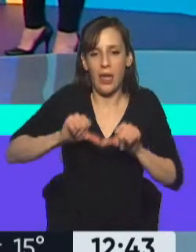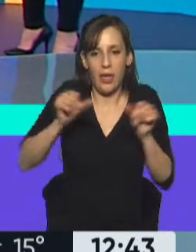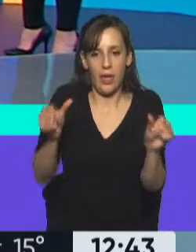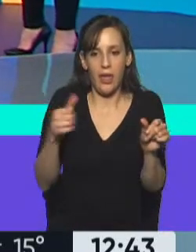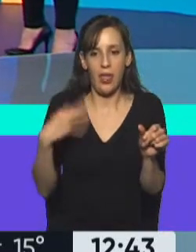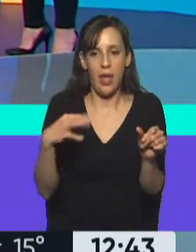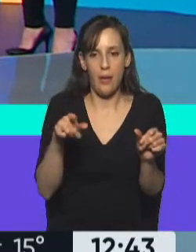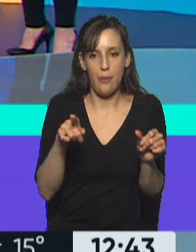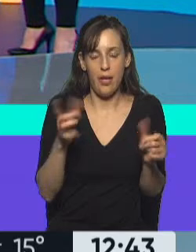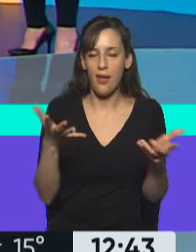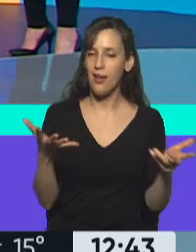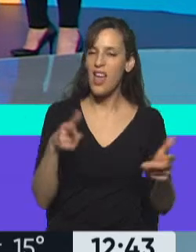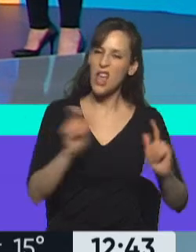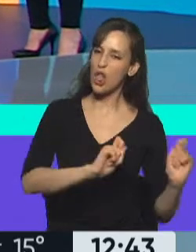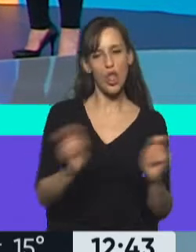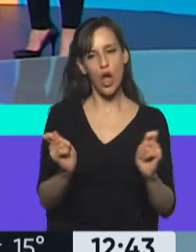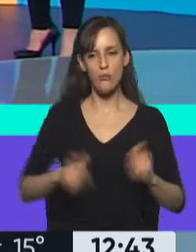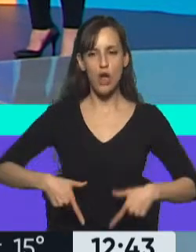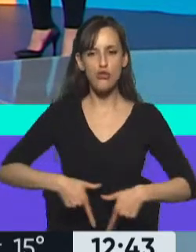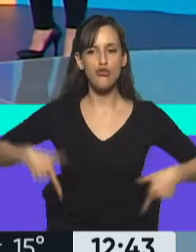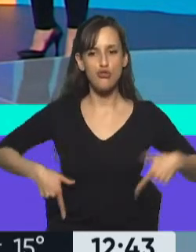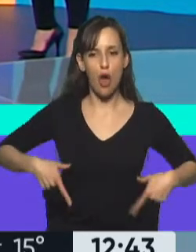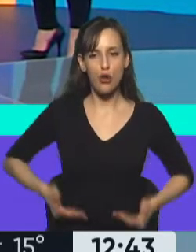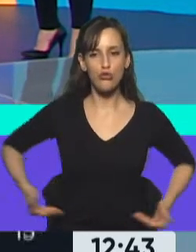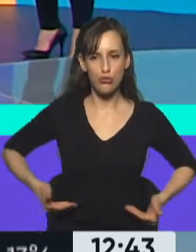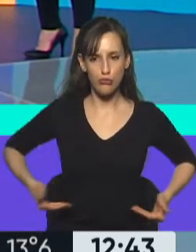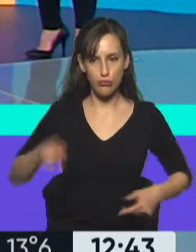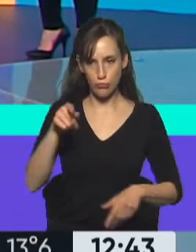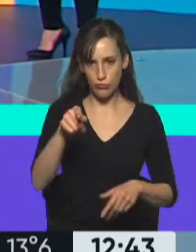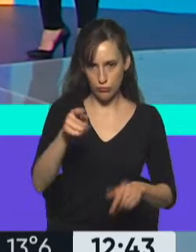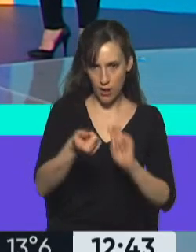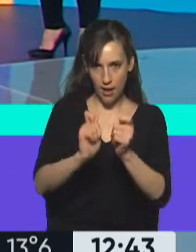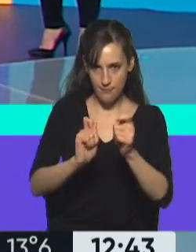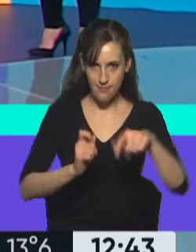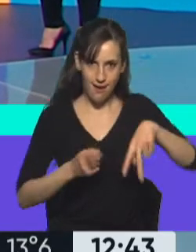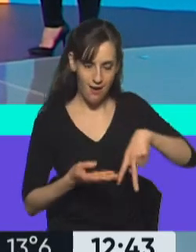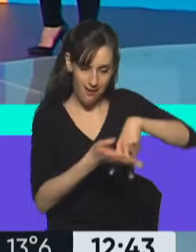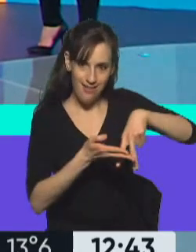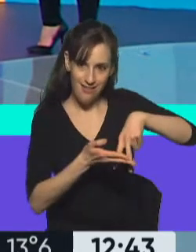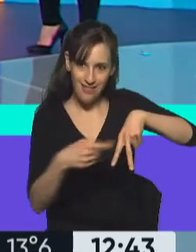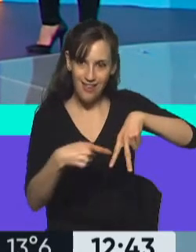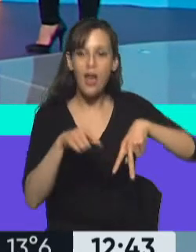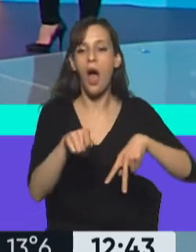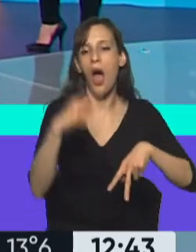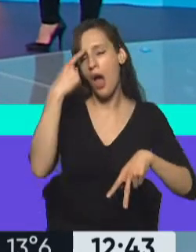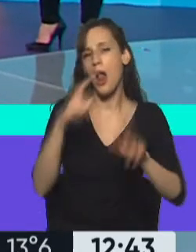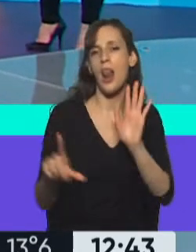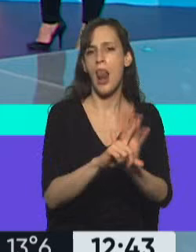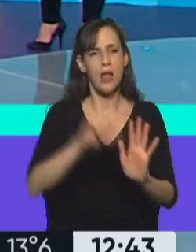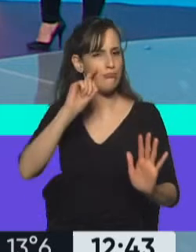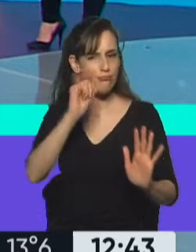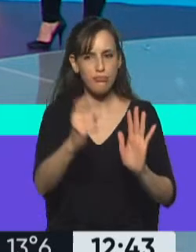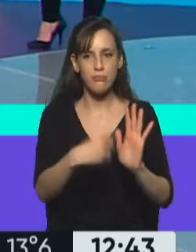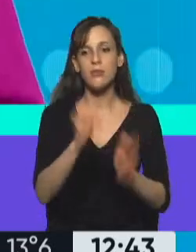bikini, ahí las estamos viendo, se pusieron un shortcito, como hicieron eso violaron el reglamento. Violaron el reglamento y fueron